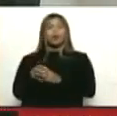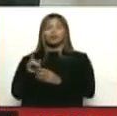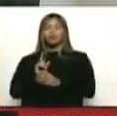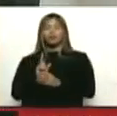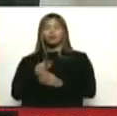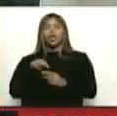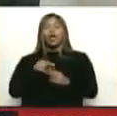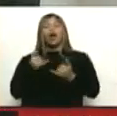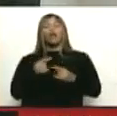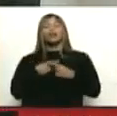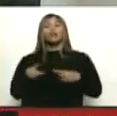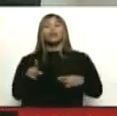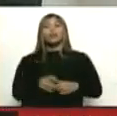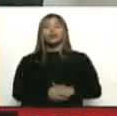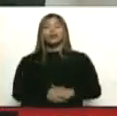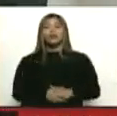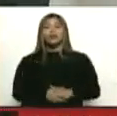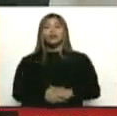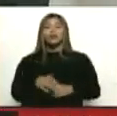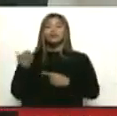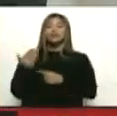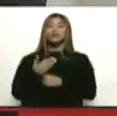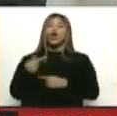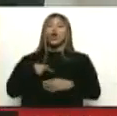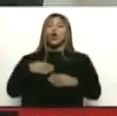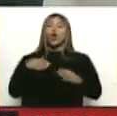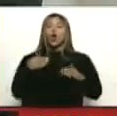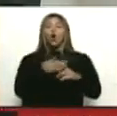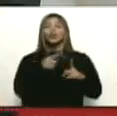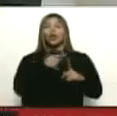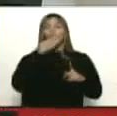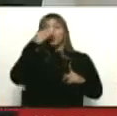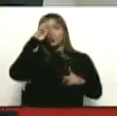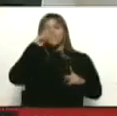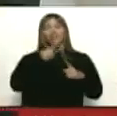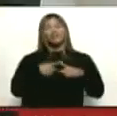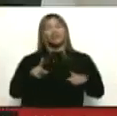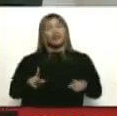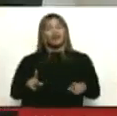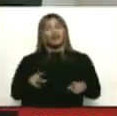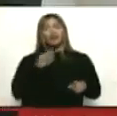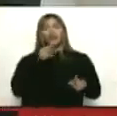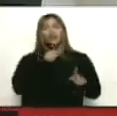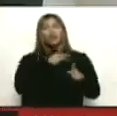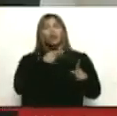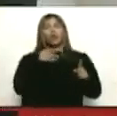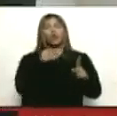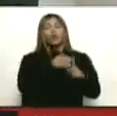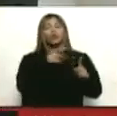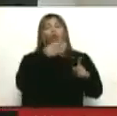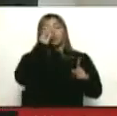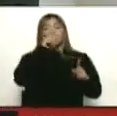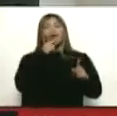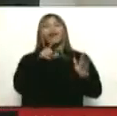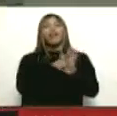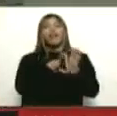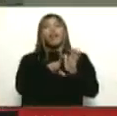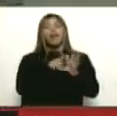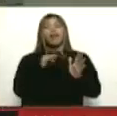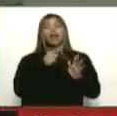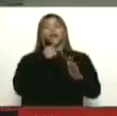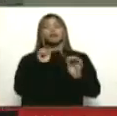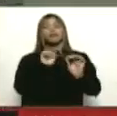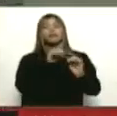distinto al caso de las sanciones contra Cuba, que sí existe una ley que limita la potestad del